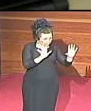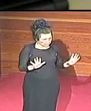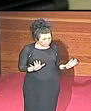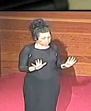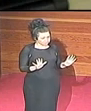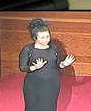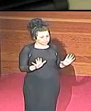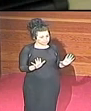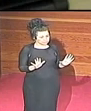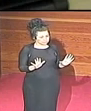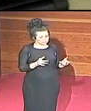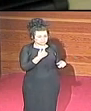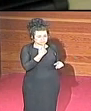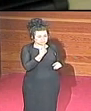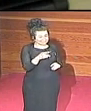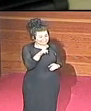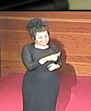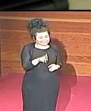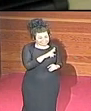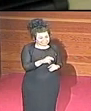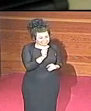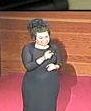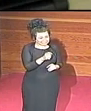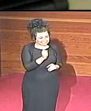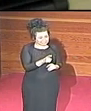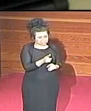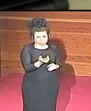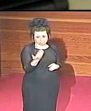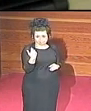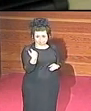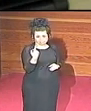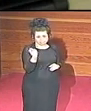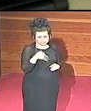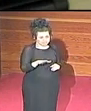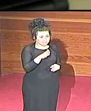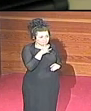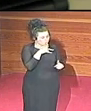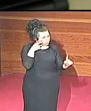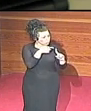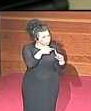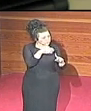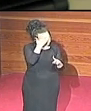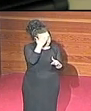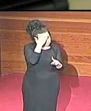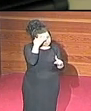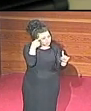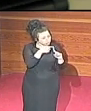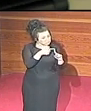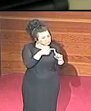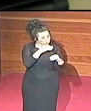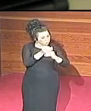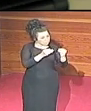siendo, como han repetido varias veces y recientemente, ahora ya el objetivo principal para la operación militar,